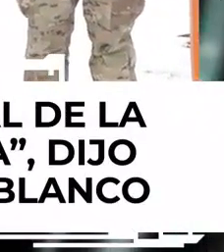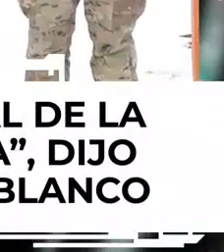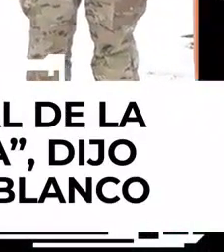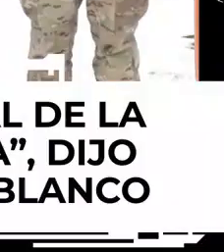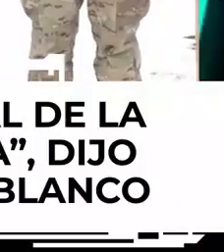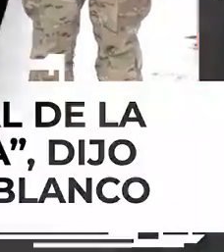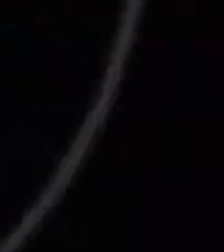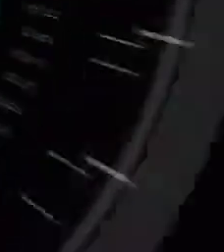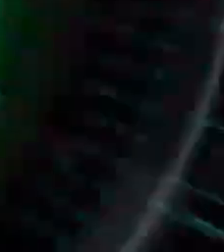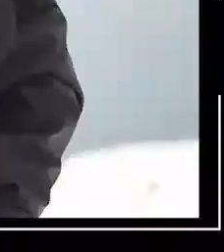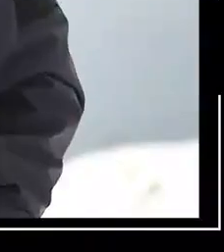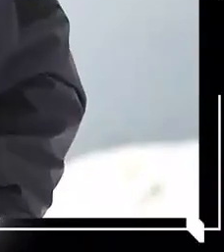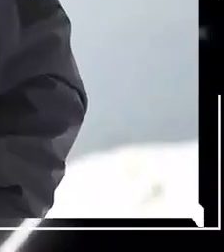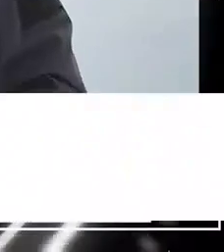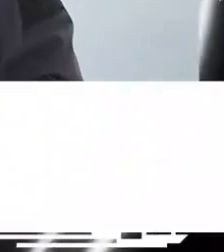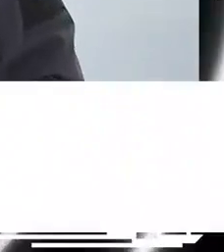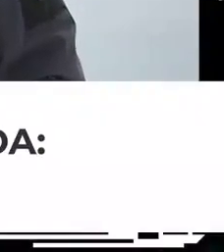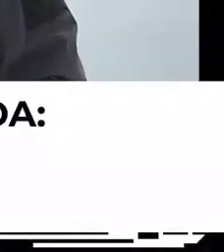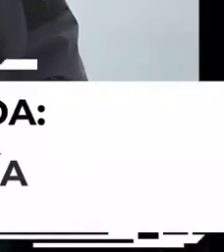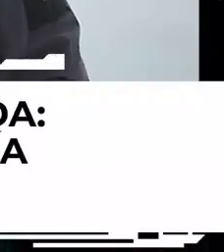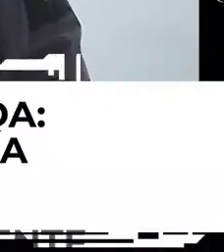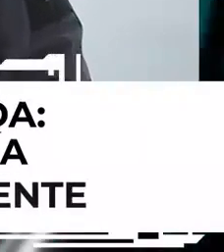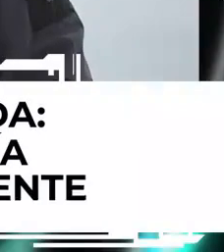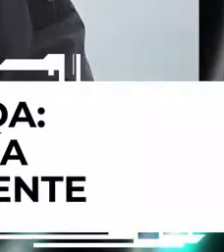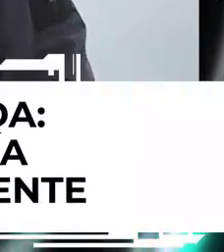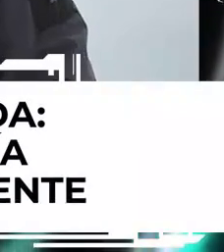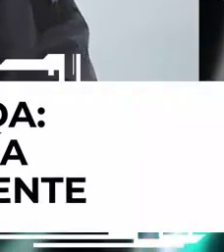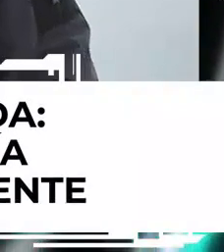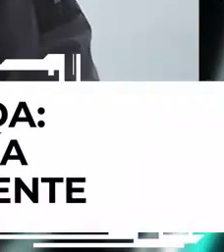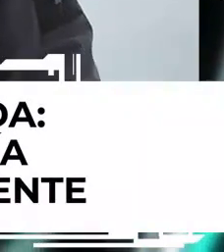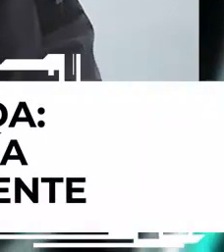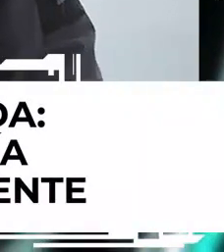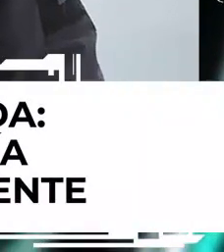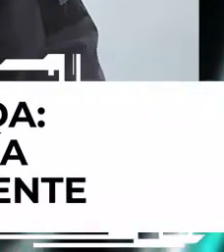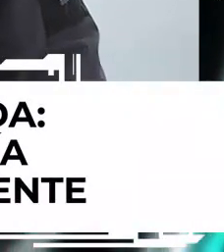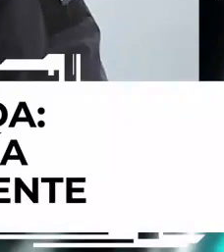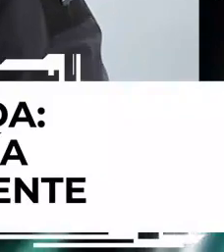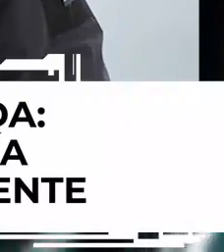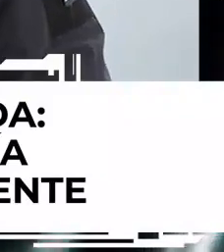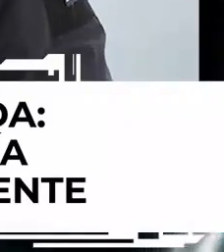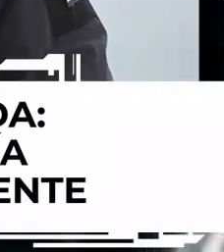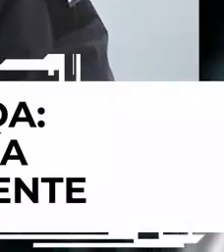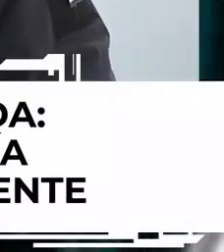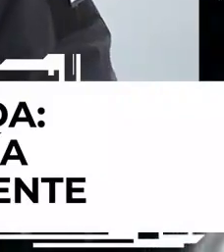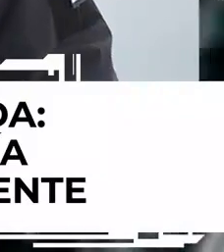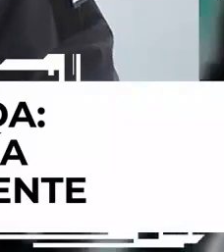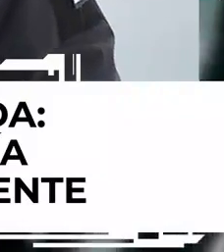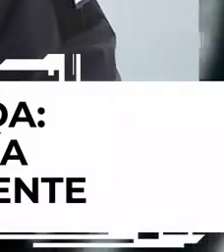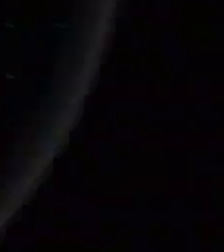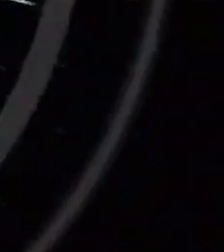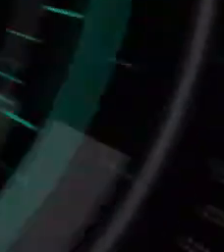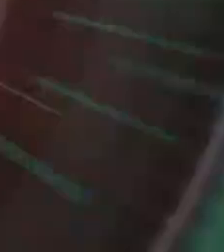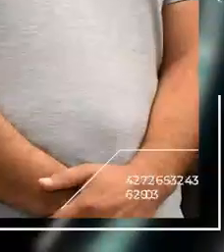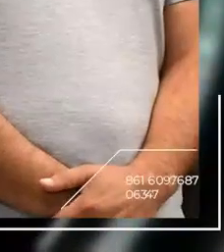el continente blanco. TELAM estará en la Antártida, tendrá una corresponsalía itinerante, anunció el